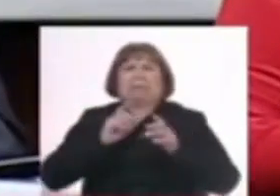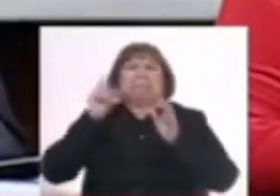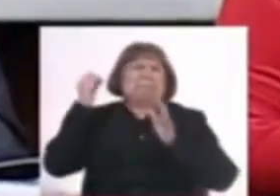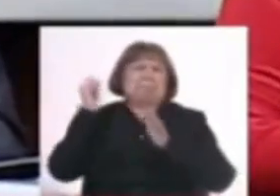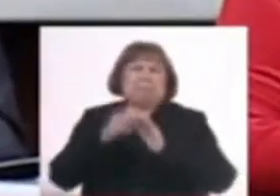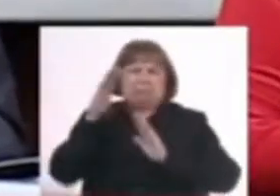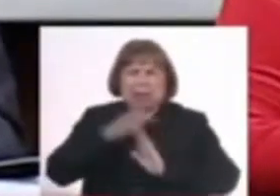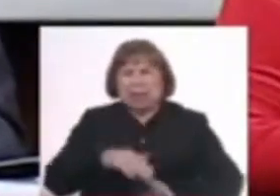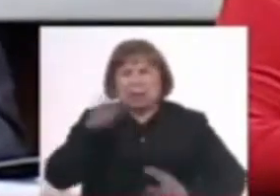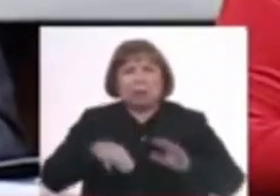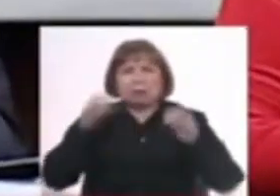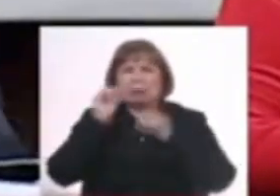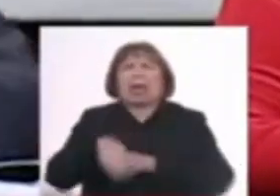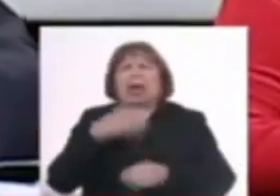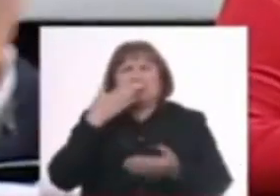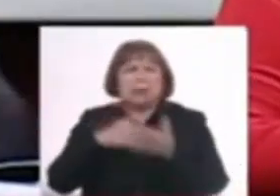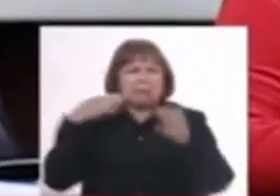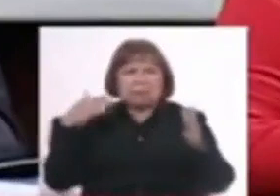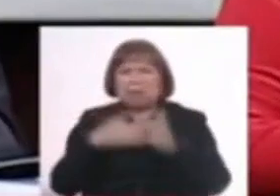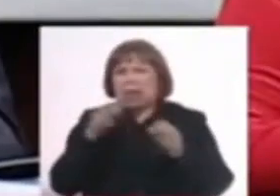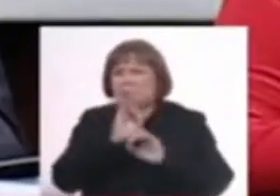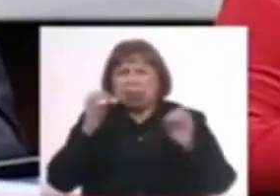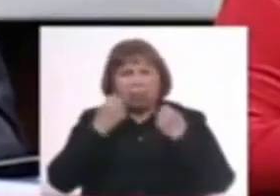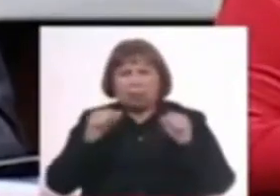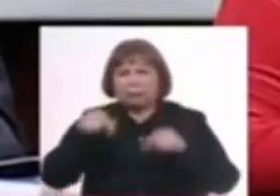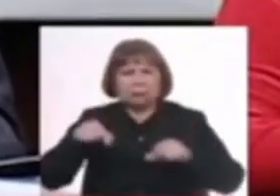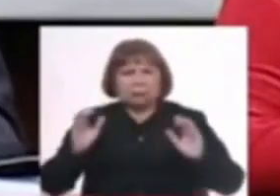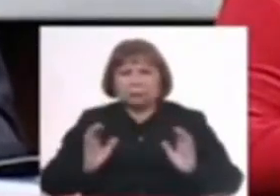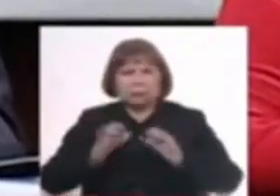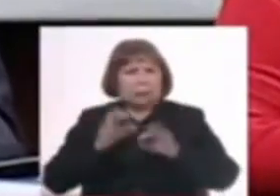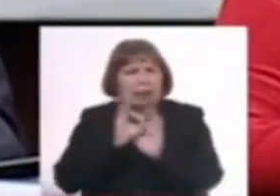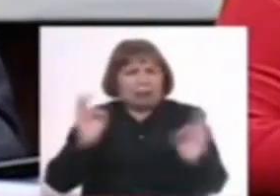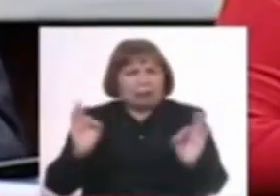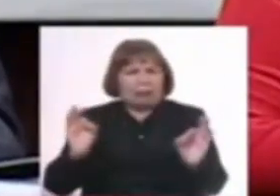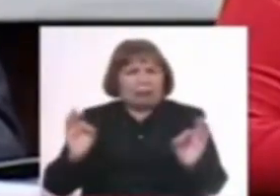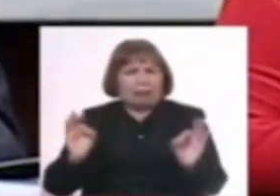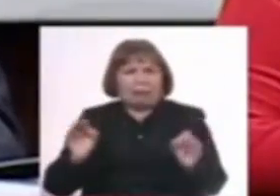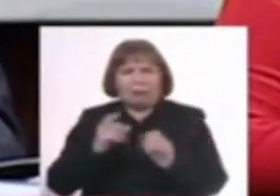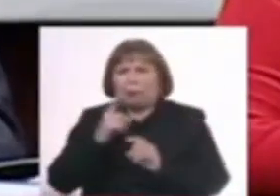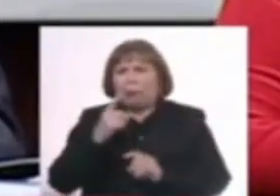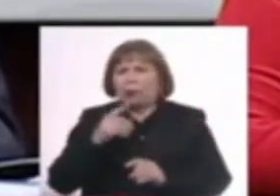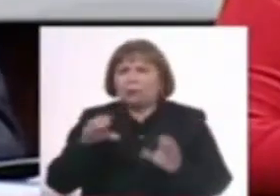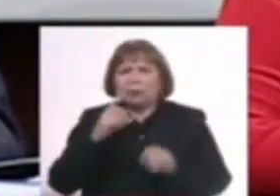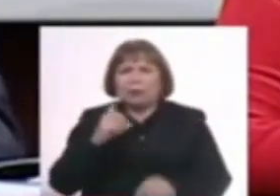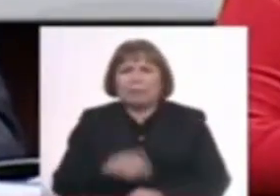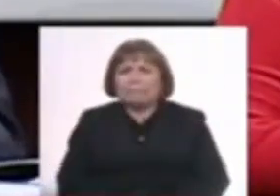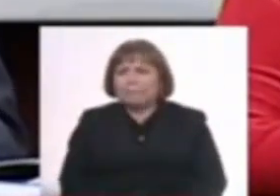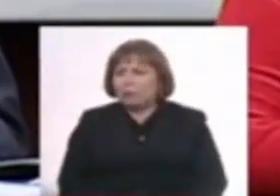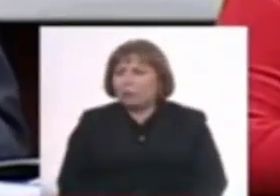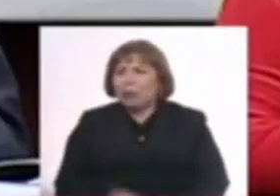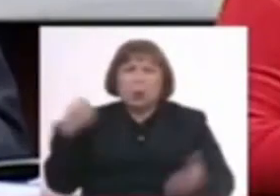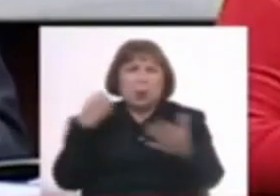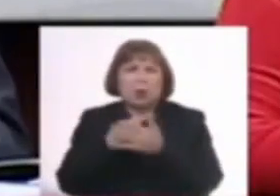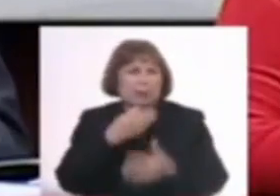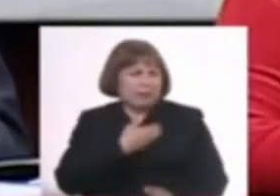menos que se precipite que no hay ninguna intención de parte del Congreso de hacer una de hacer una de